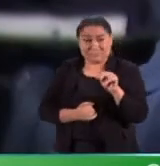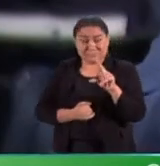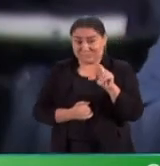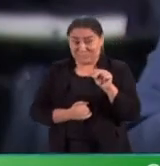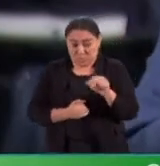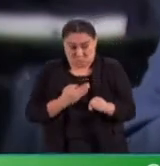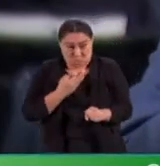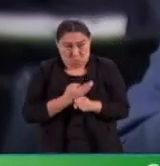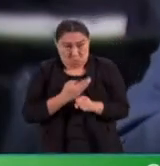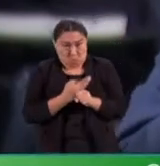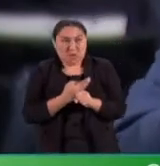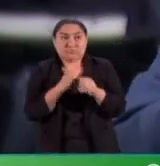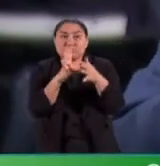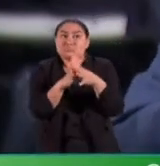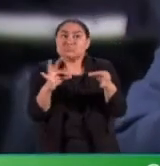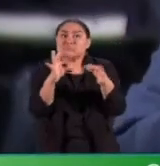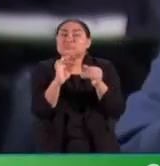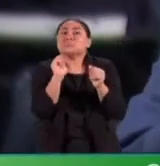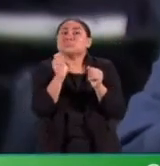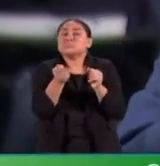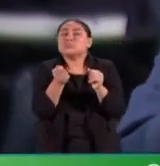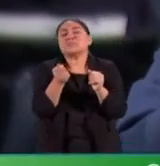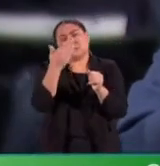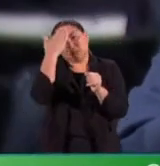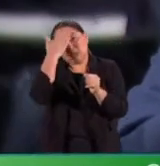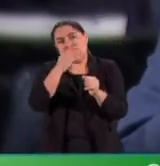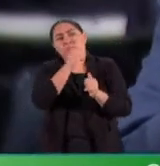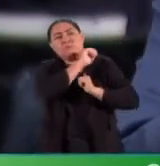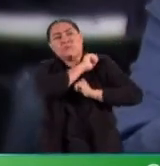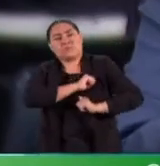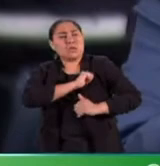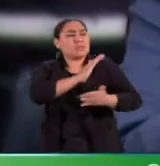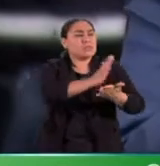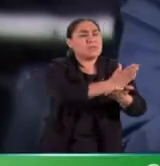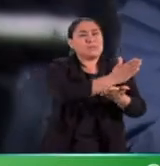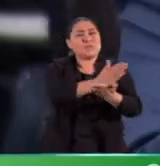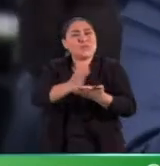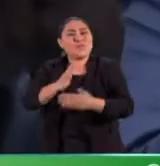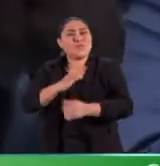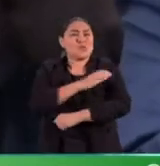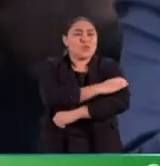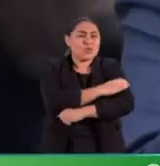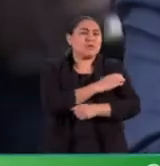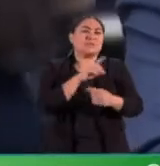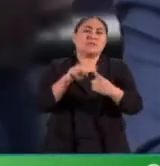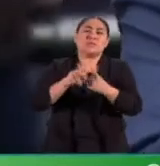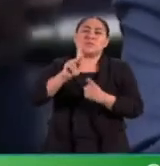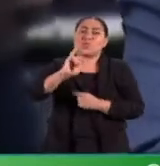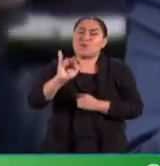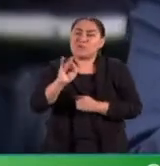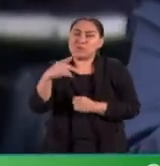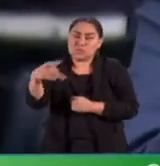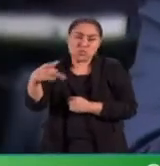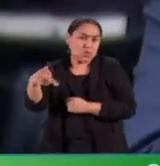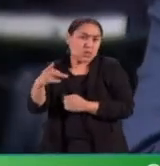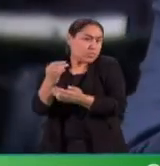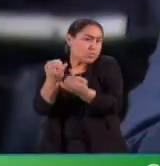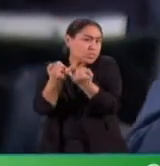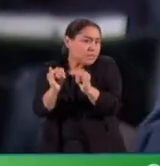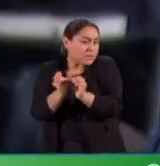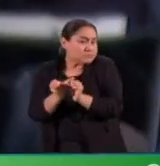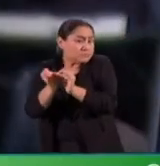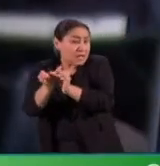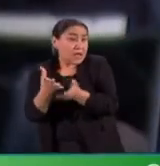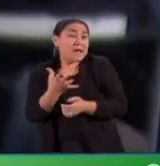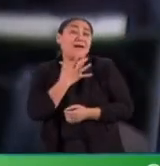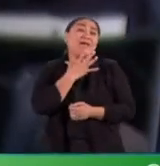hablando de la independencia de poderes, de la independencia del Poder Judicial. No es cosa